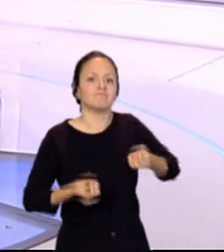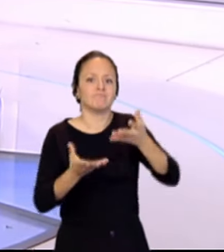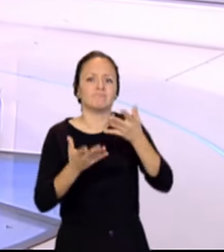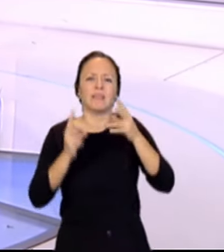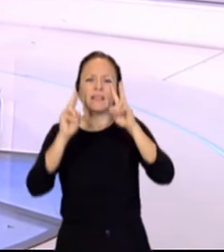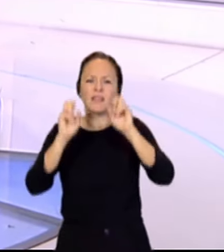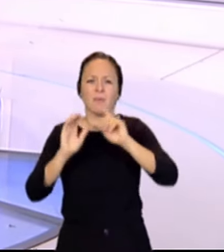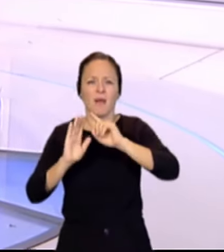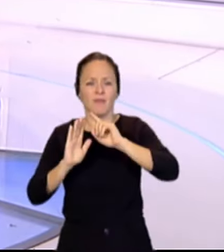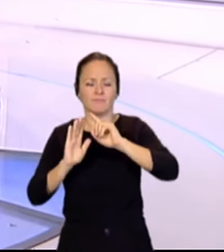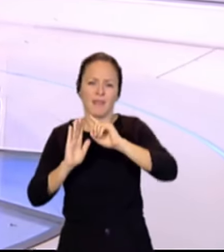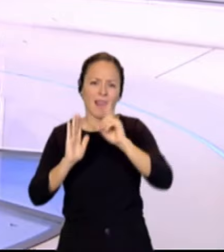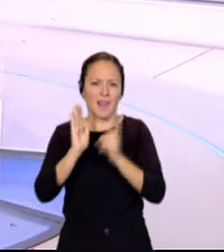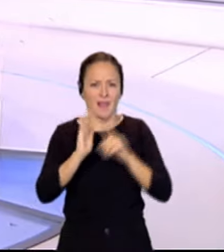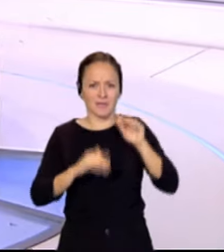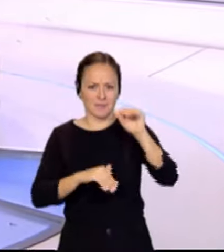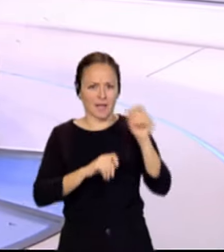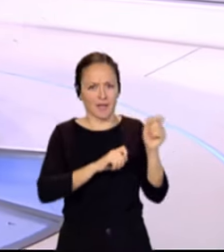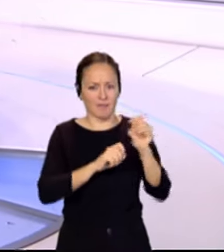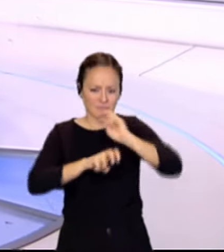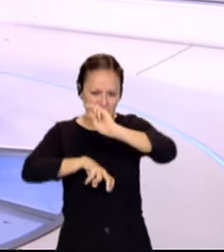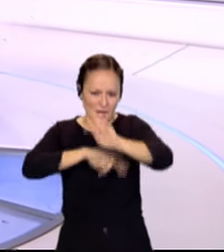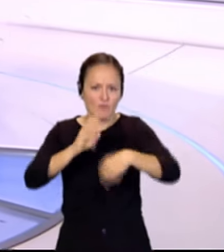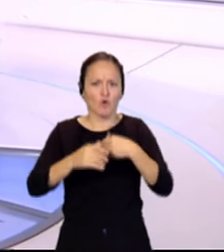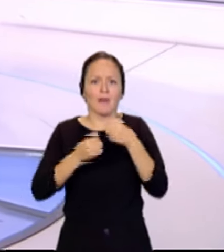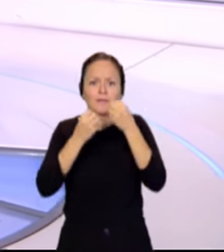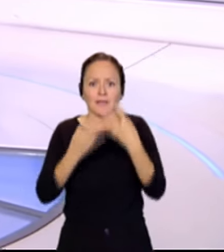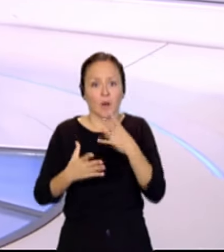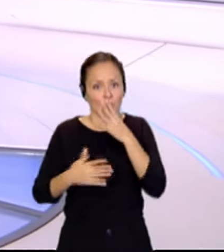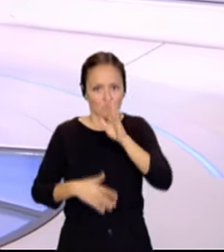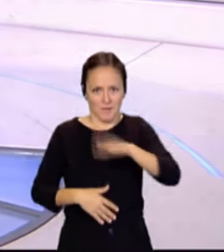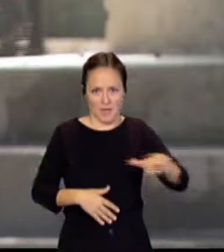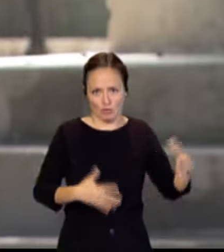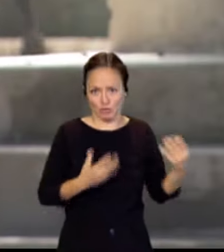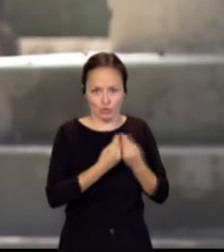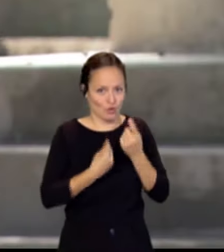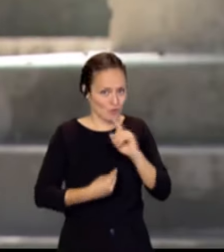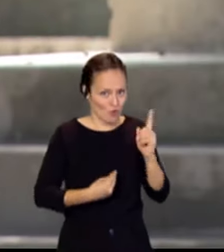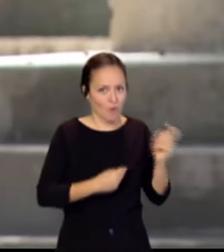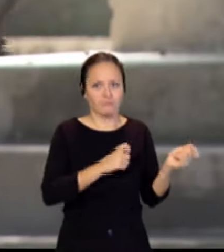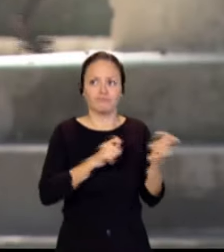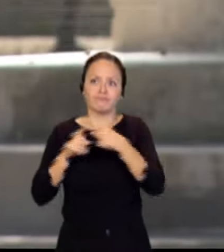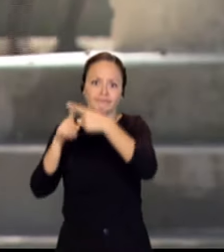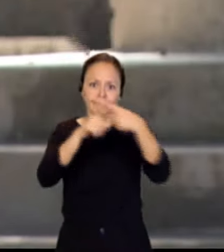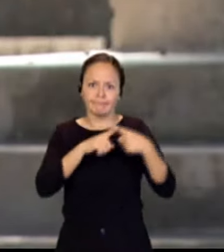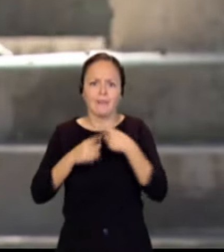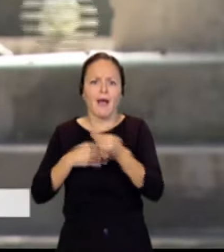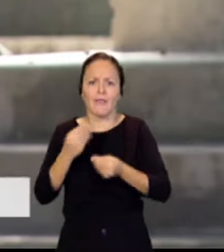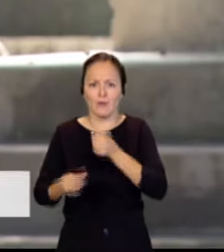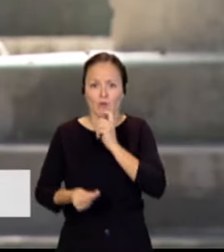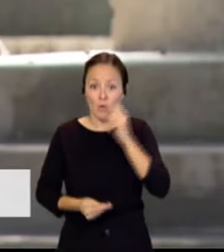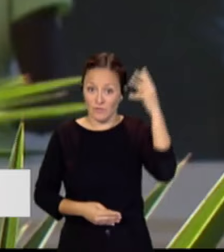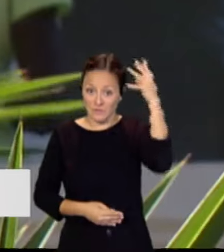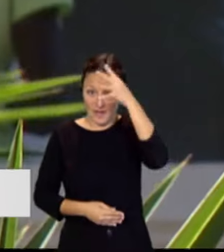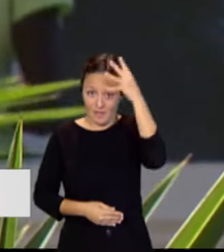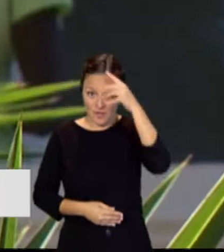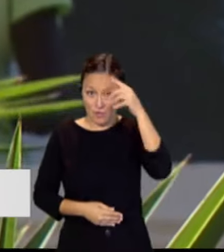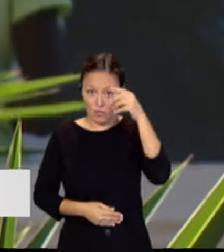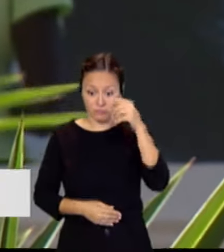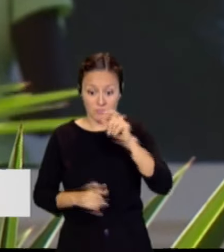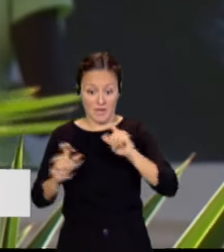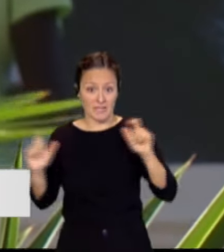reforma para el reparto obligatorio de menores migrantes por todas las comunidades de nuestro país el presidente Fernando clavijo se ha reunido con